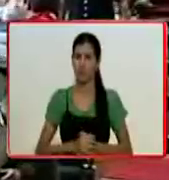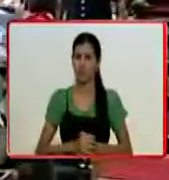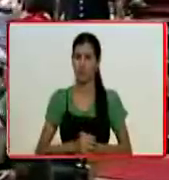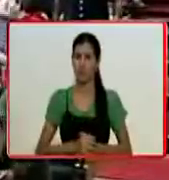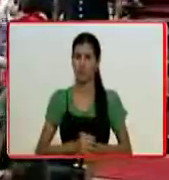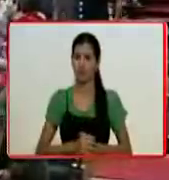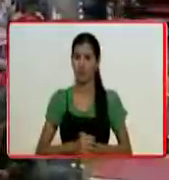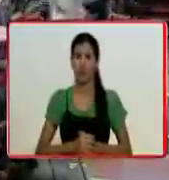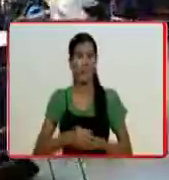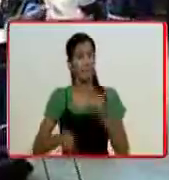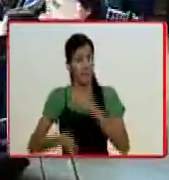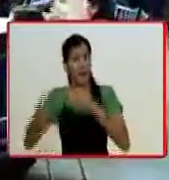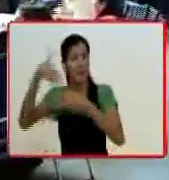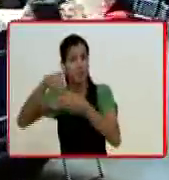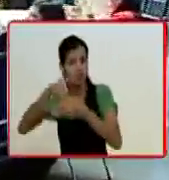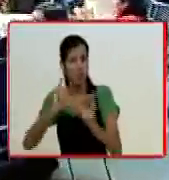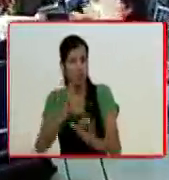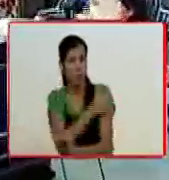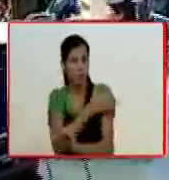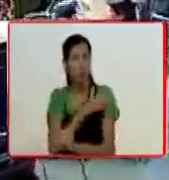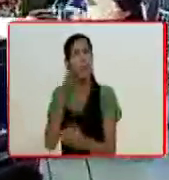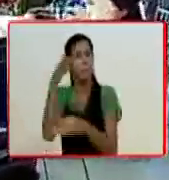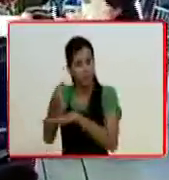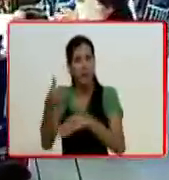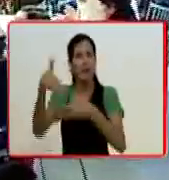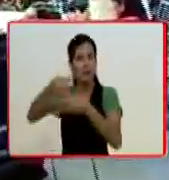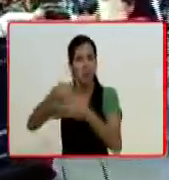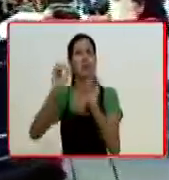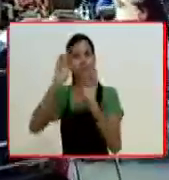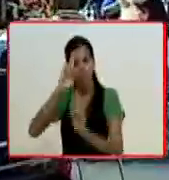por elecciones y respetan